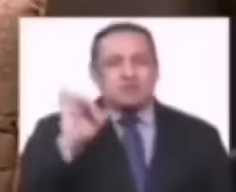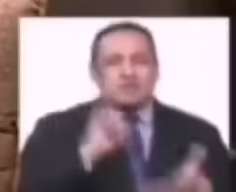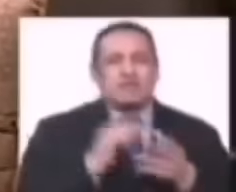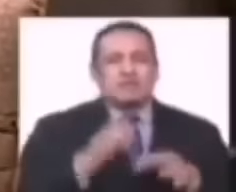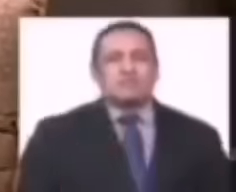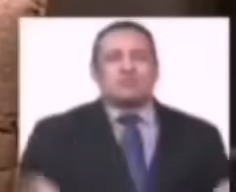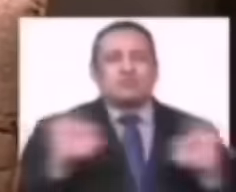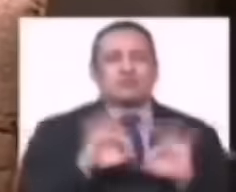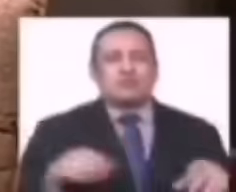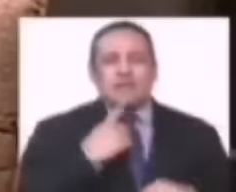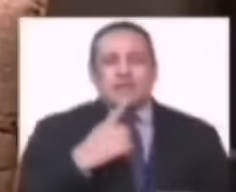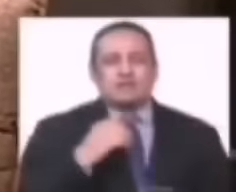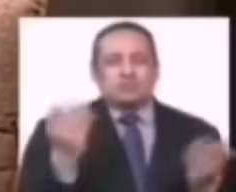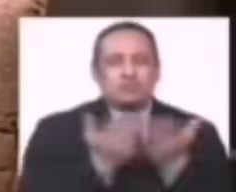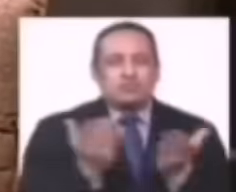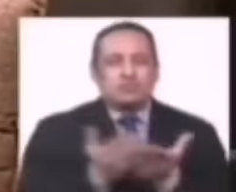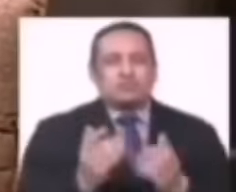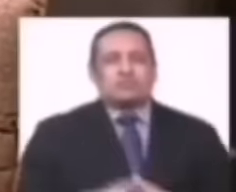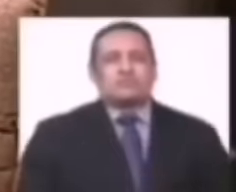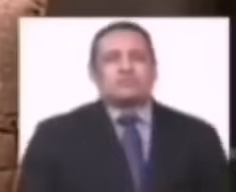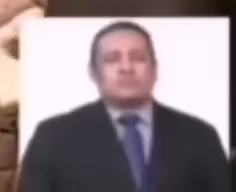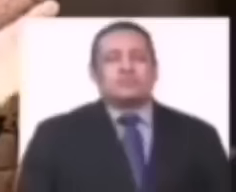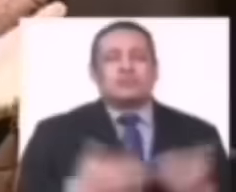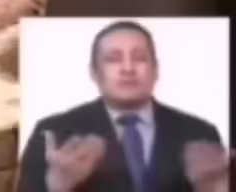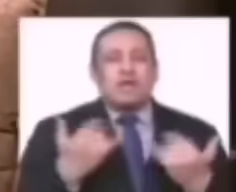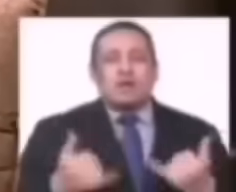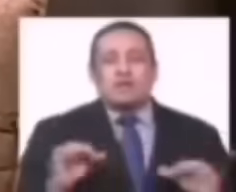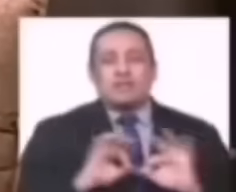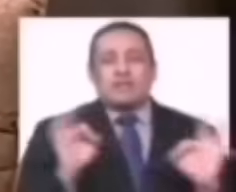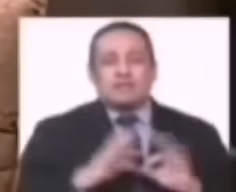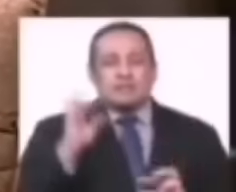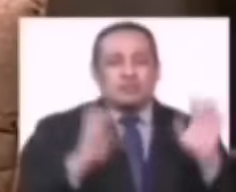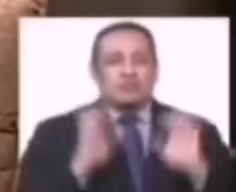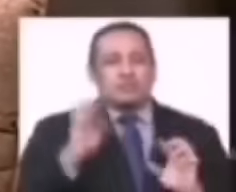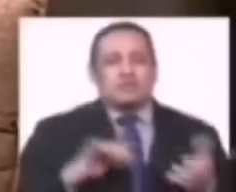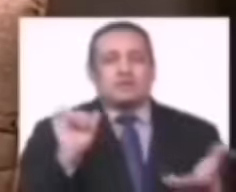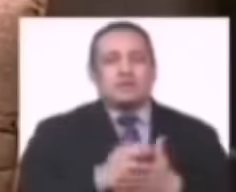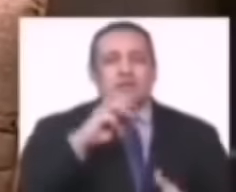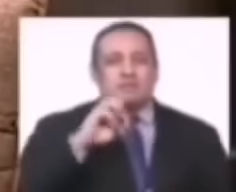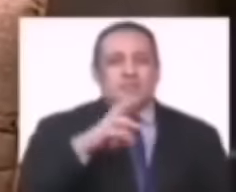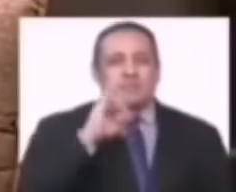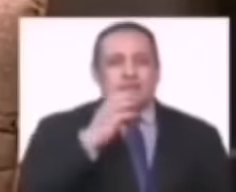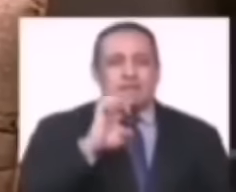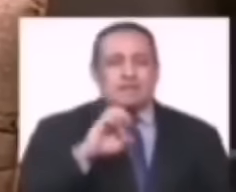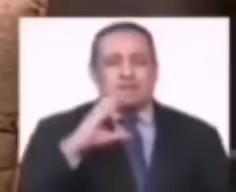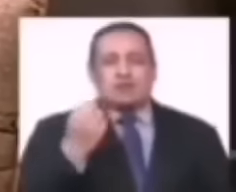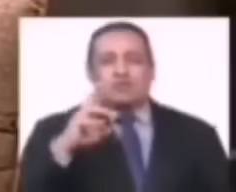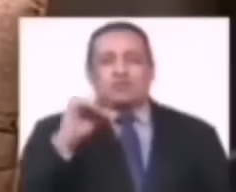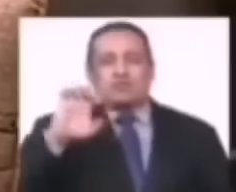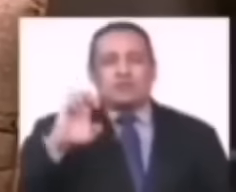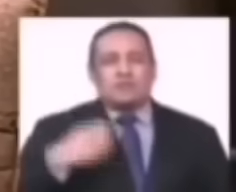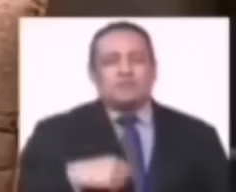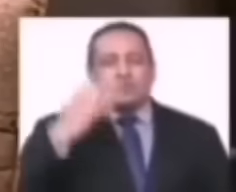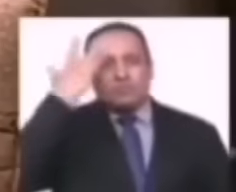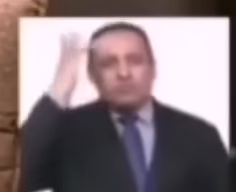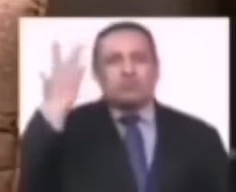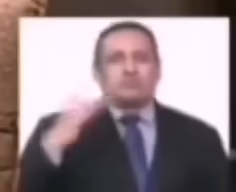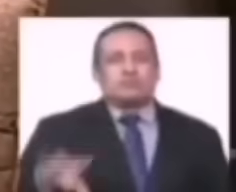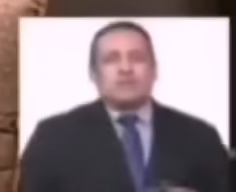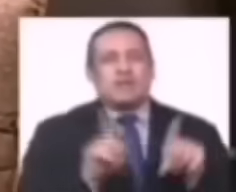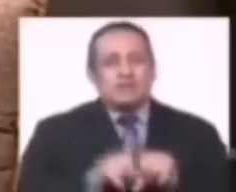importante que había sido su estudio. Ahora nadie duda que María Curie fue un genio. Y